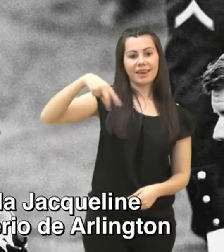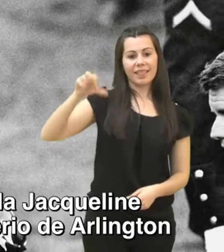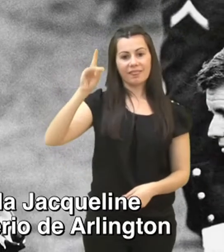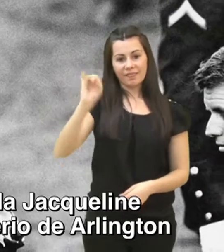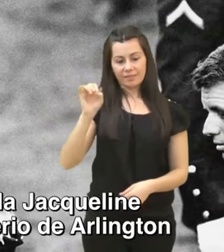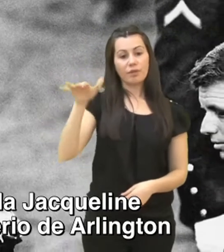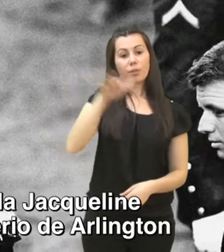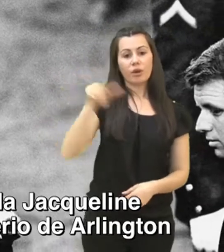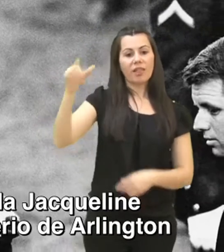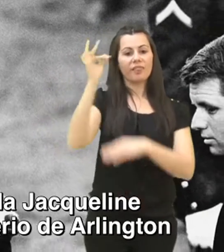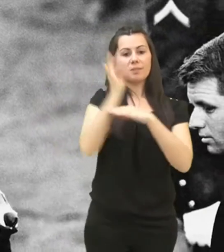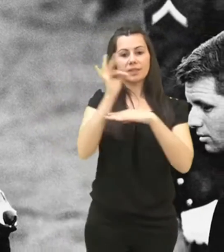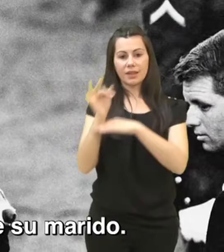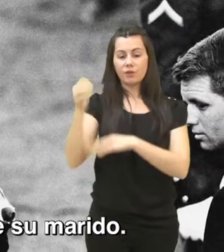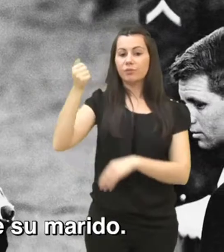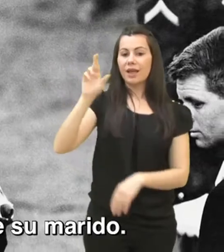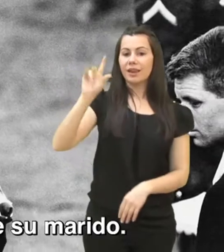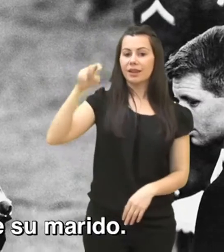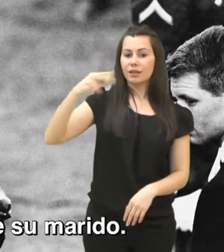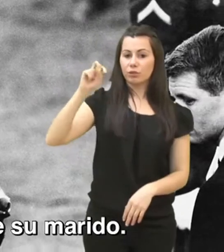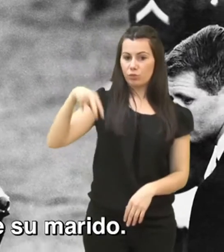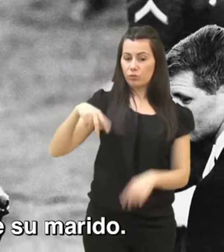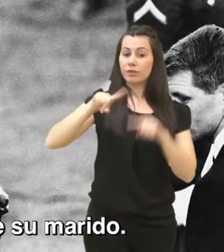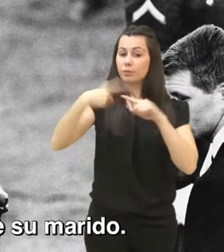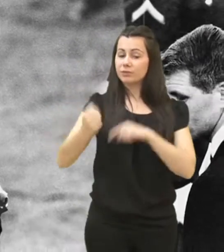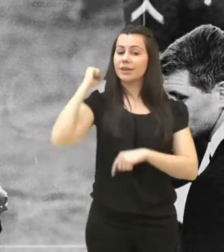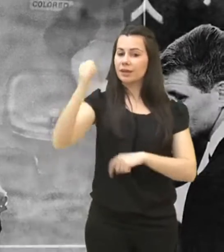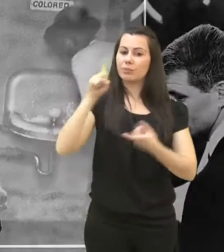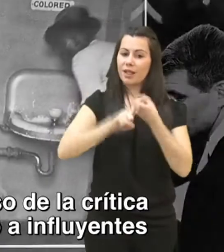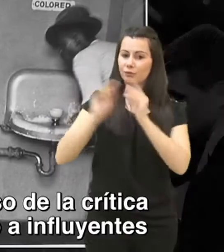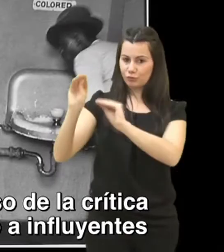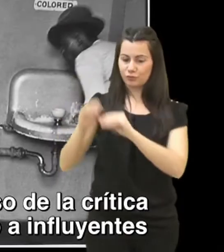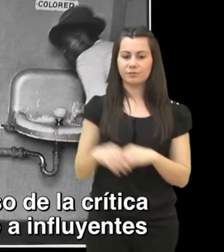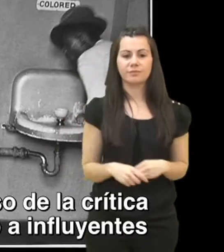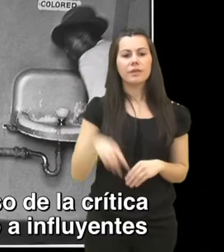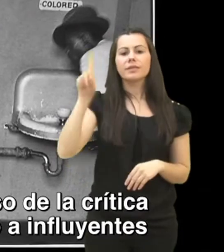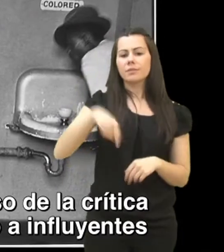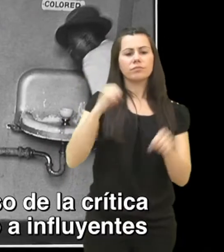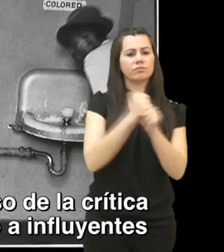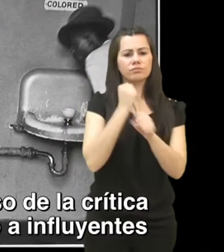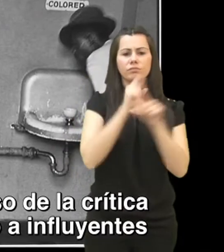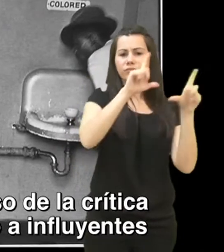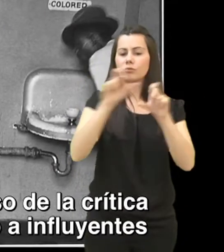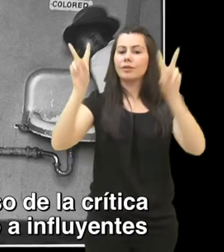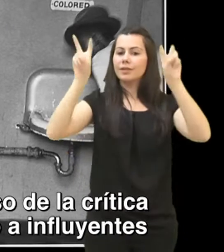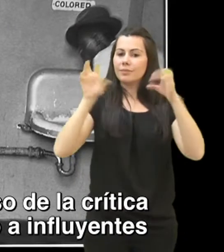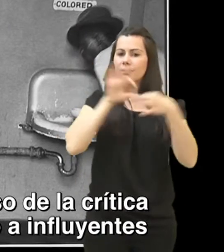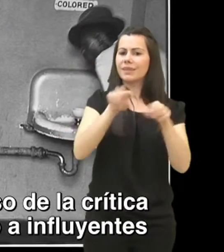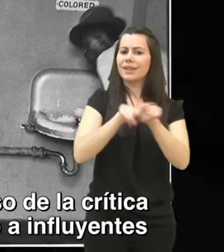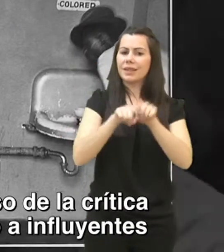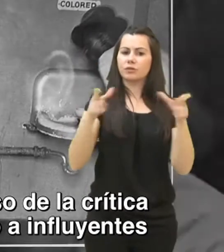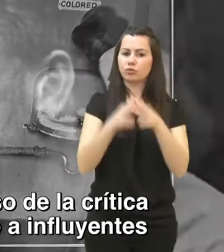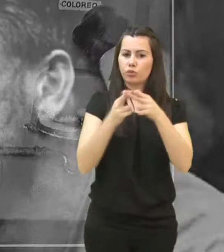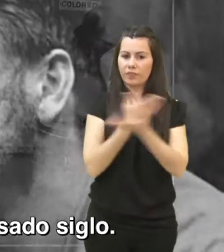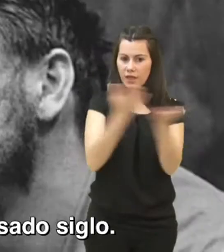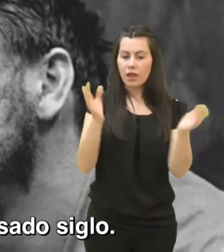Kennedy en el cementerio de Arlington tras el asesinato de su marido. También ha hecho uso de la crítica social o